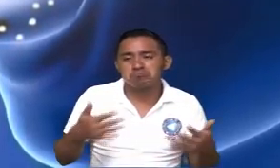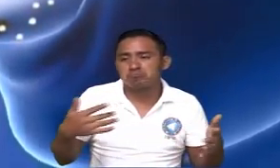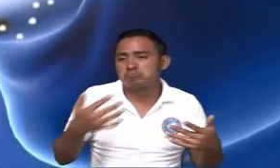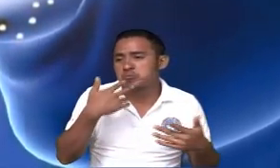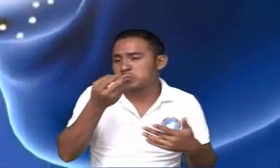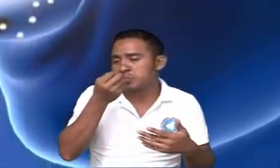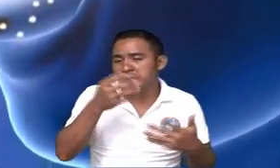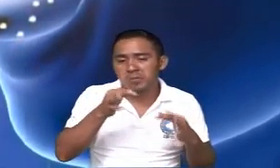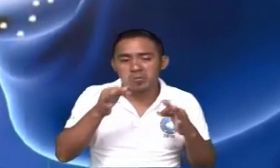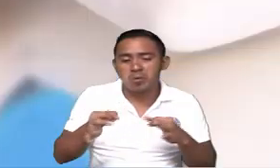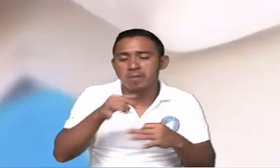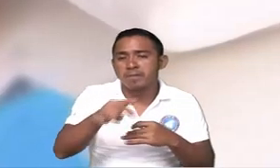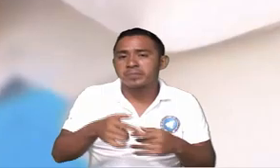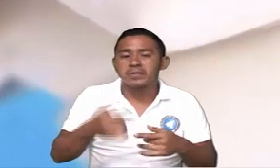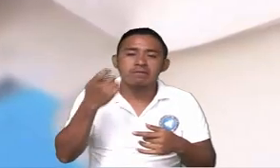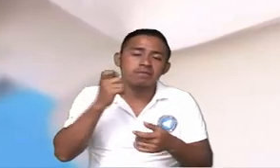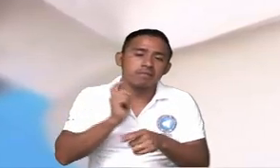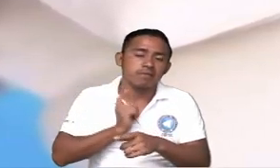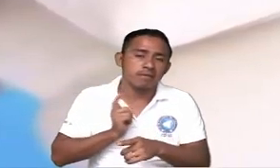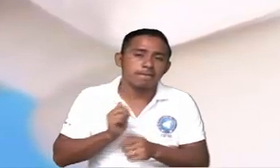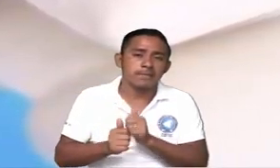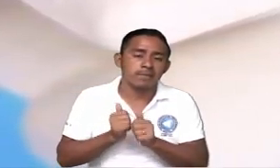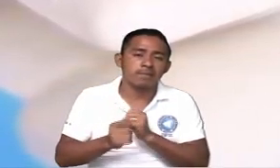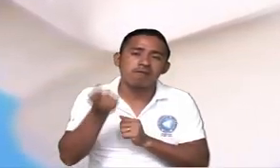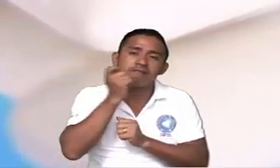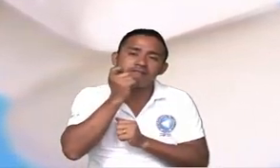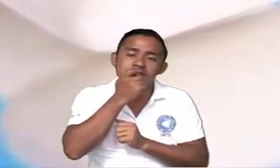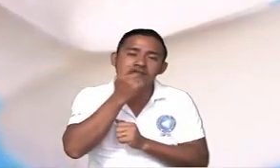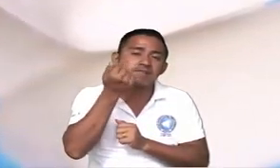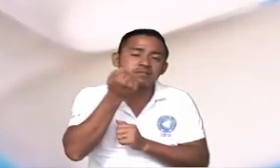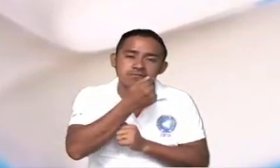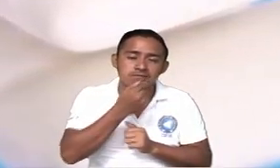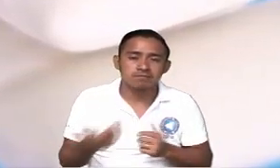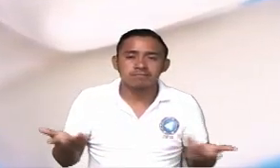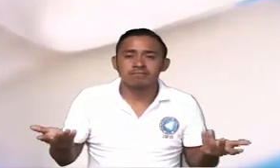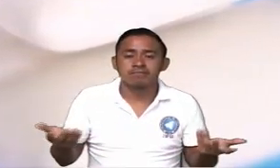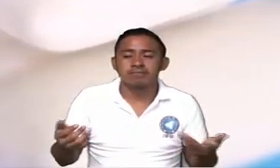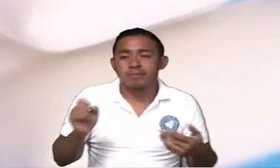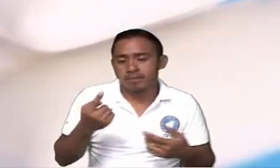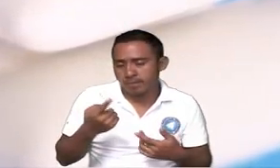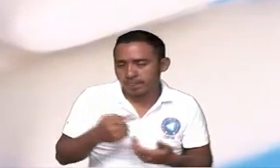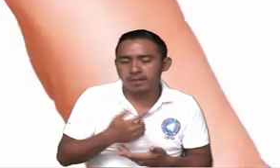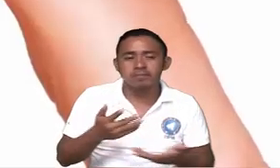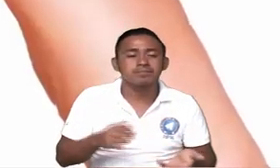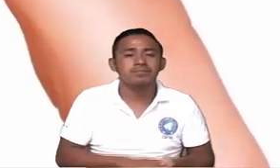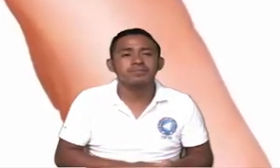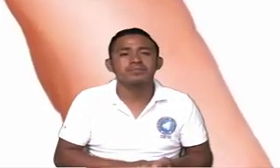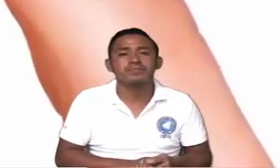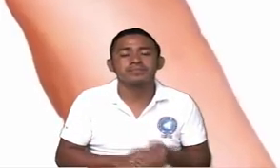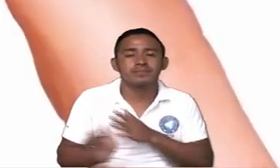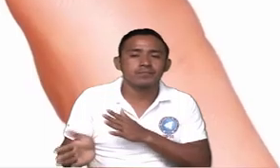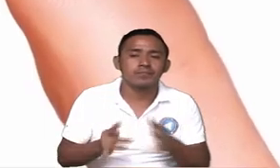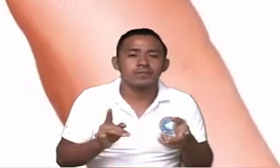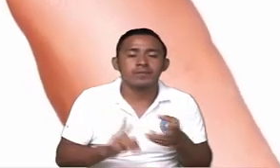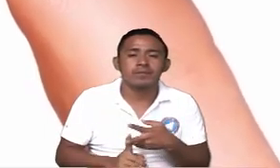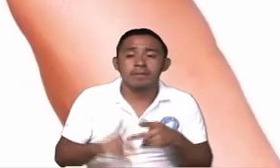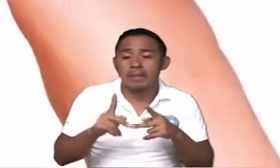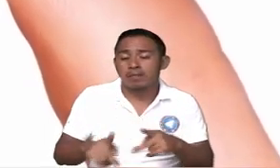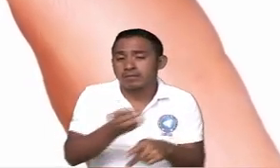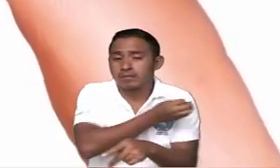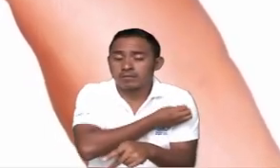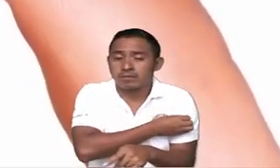no le va a resolver ningún problema porque la causa no la han tratado. ¿Ya? Si por ejemplo es un paciente